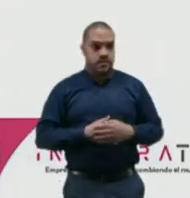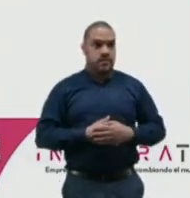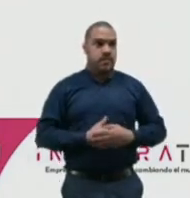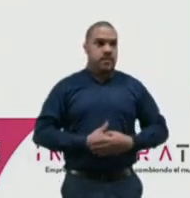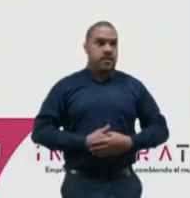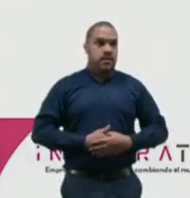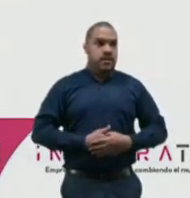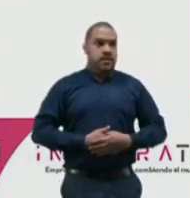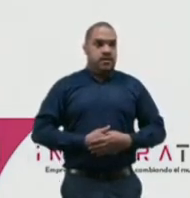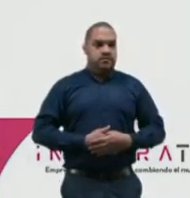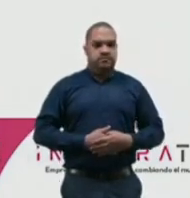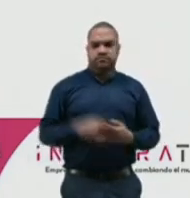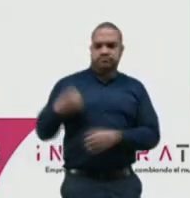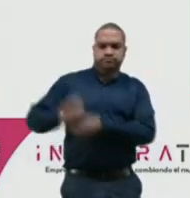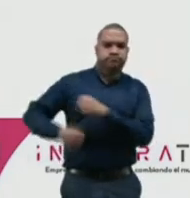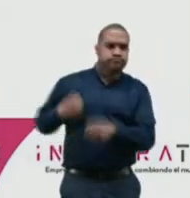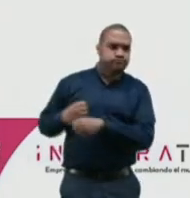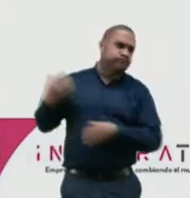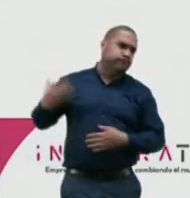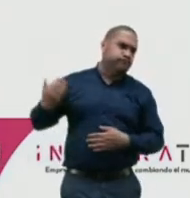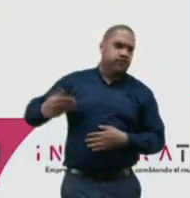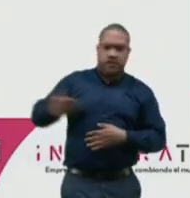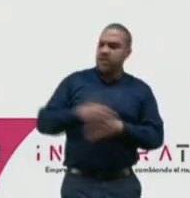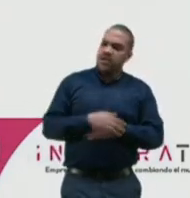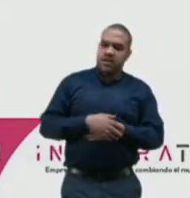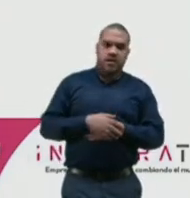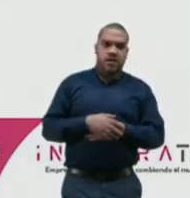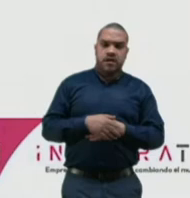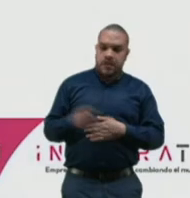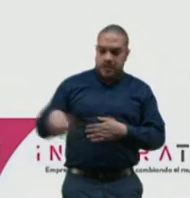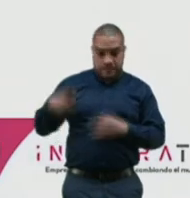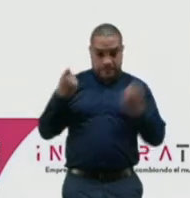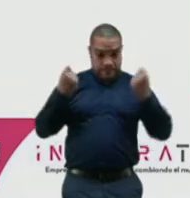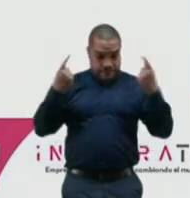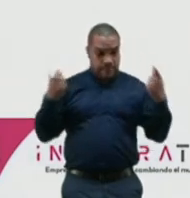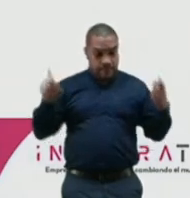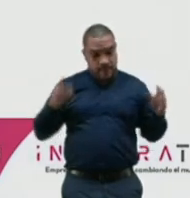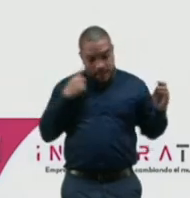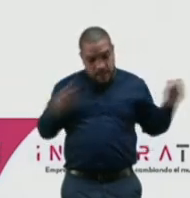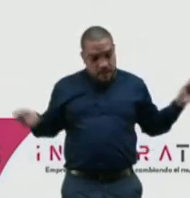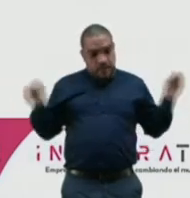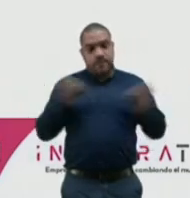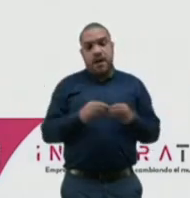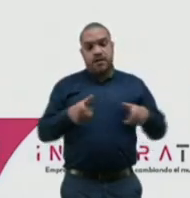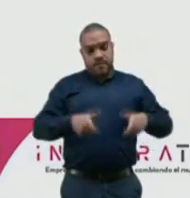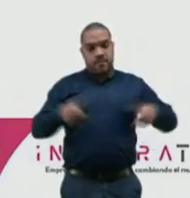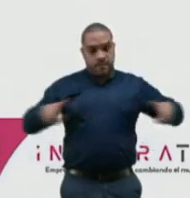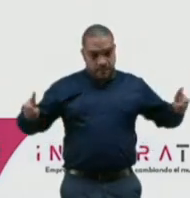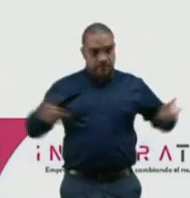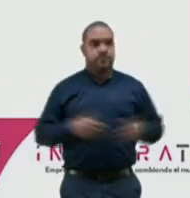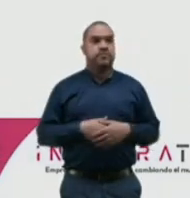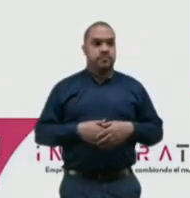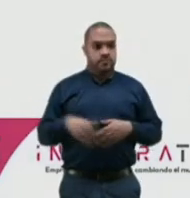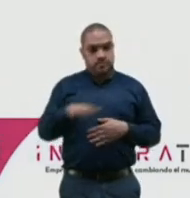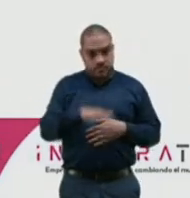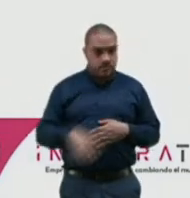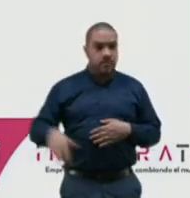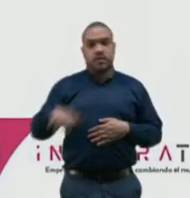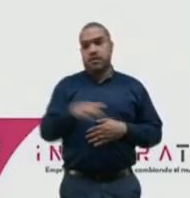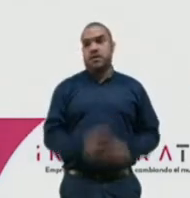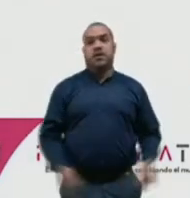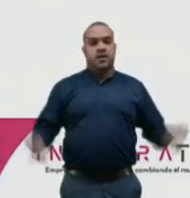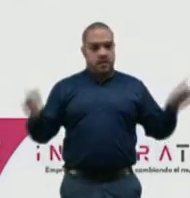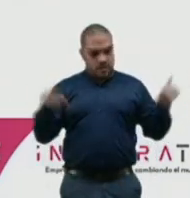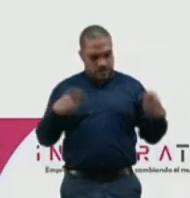miran los años y van a la siguiente parte, que es entender el crecimiento, modelos de negocio, entender